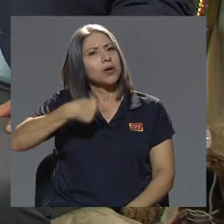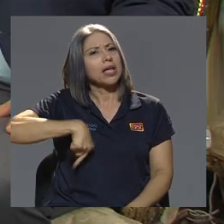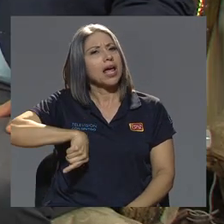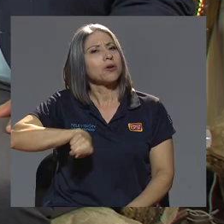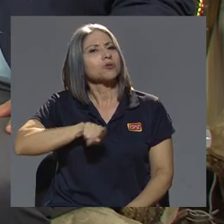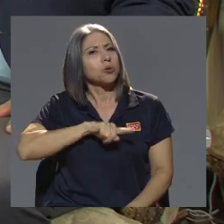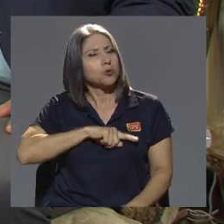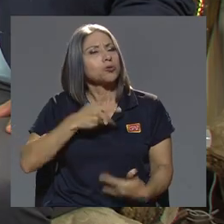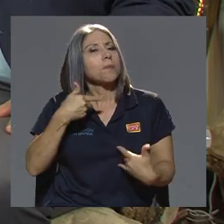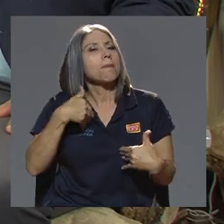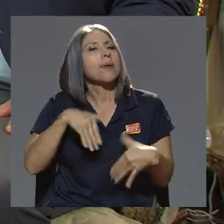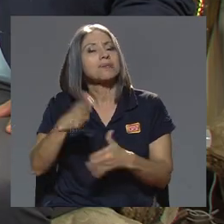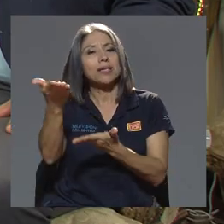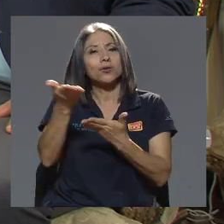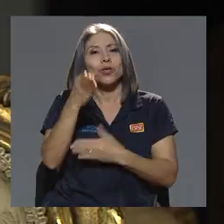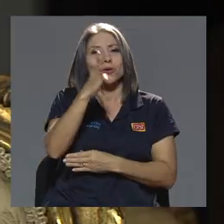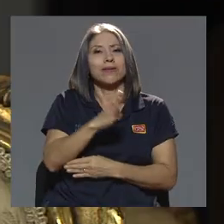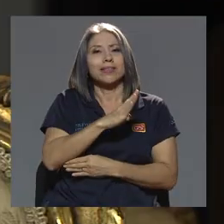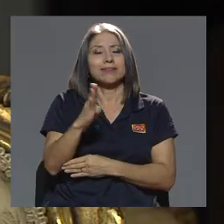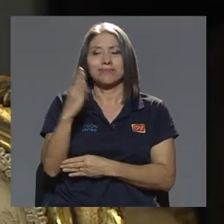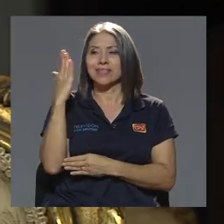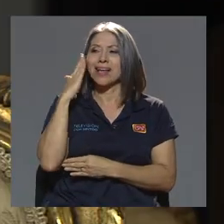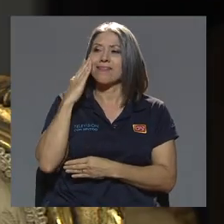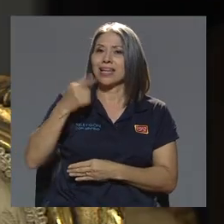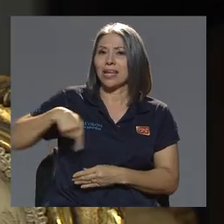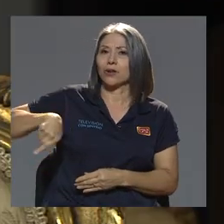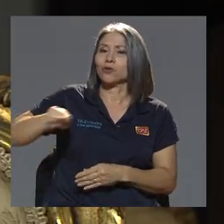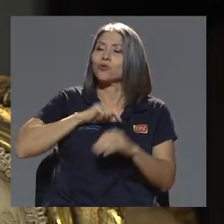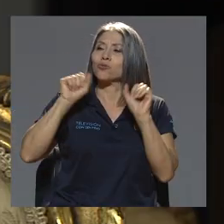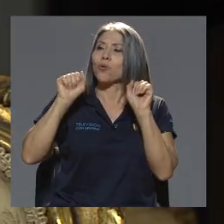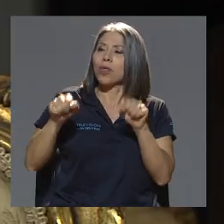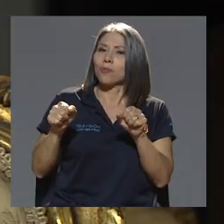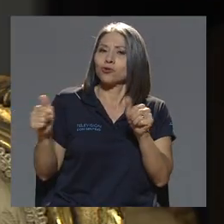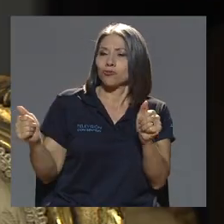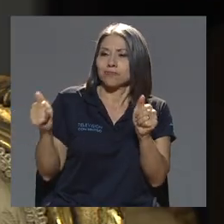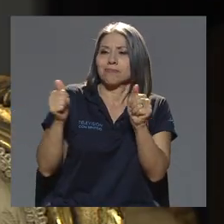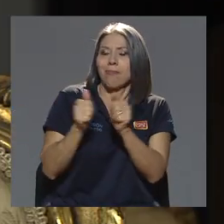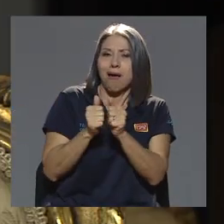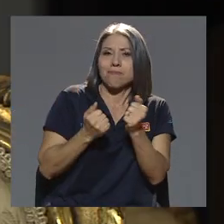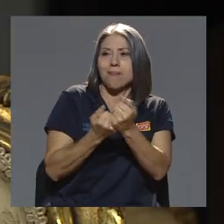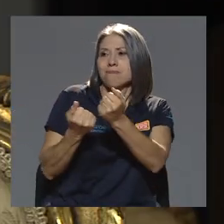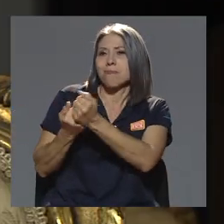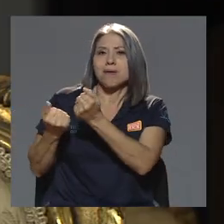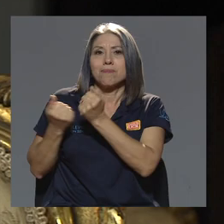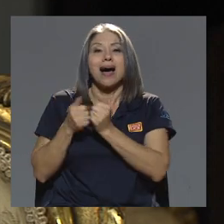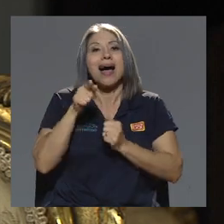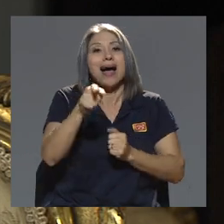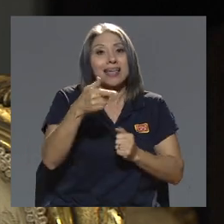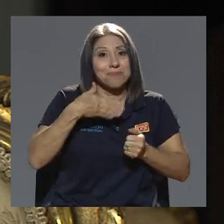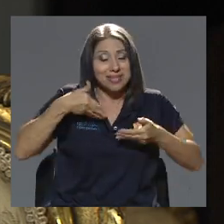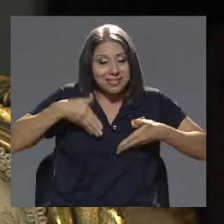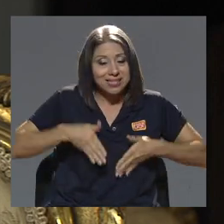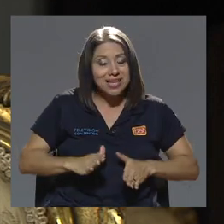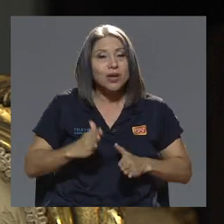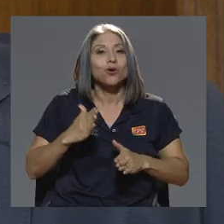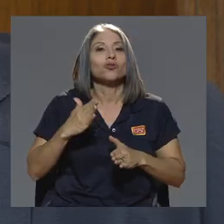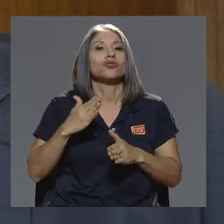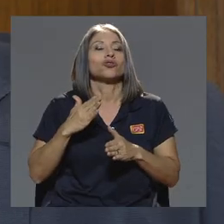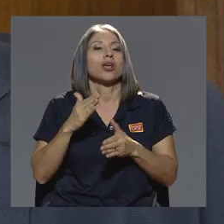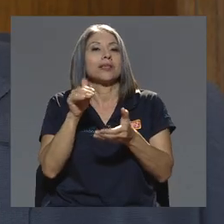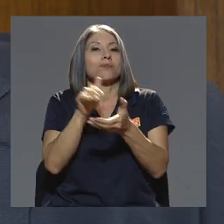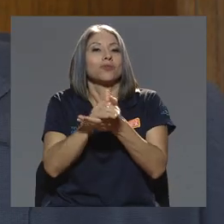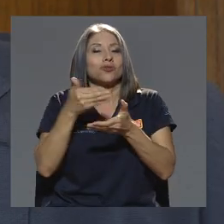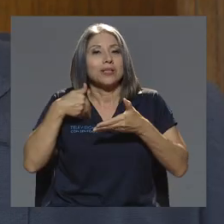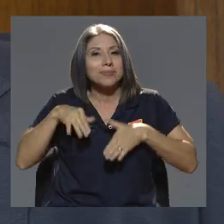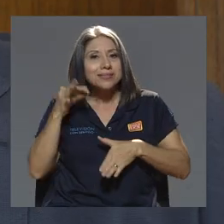una bendición, saber que contamos los unos con los otros. Ahí estuvieron mis hijos, ahí estuvieron mis yernos, mis nueras, y